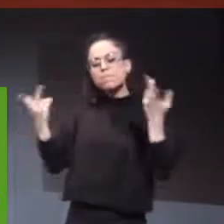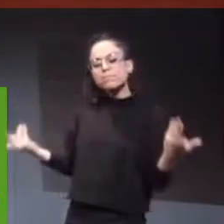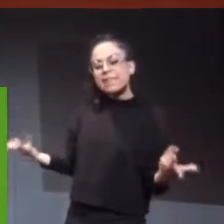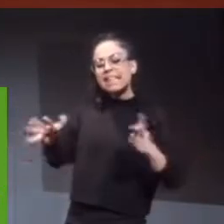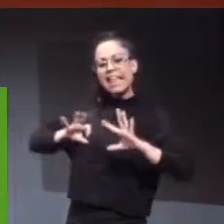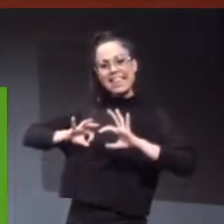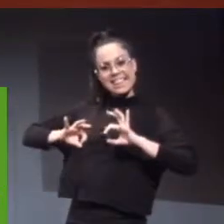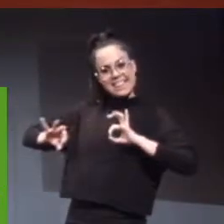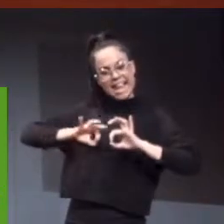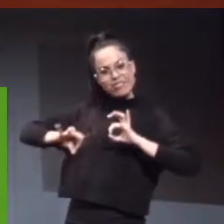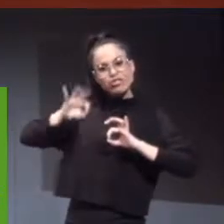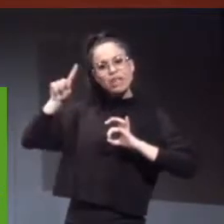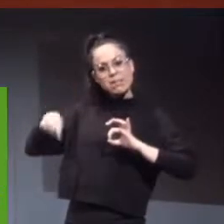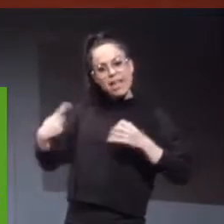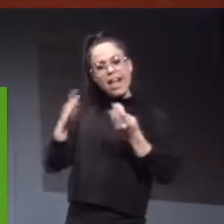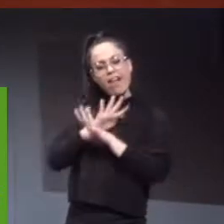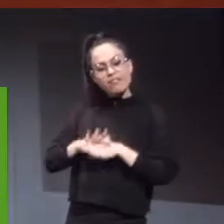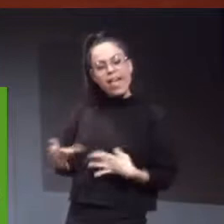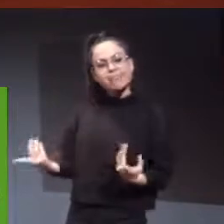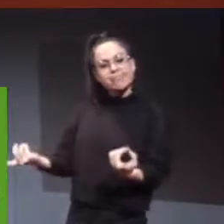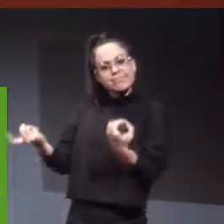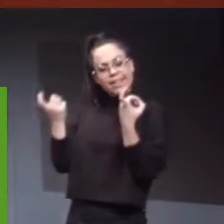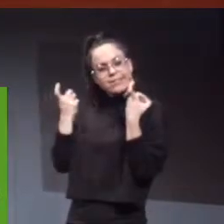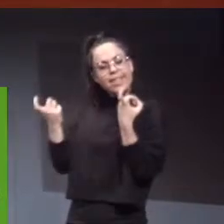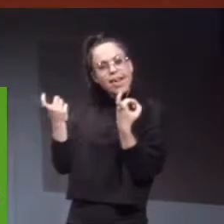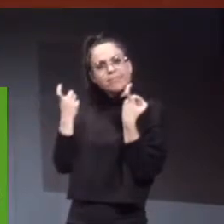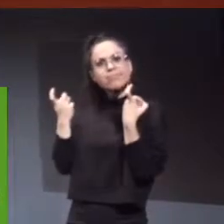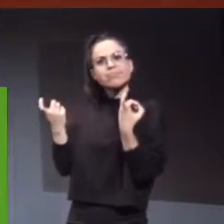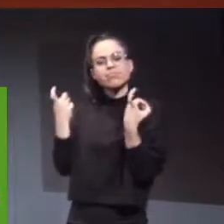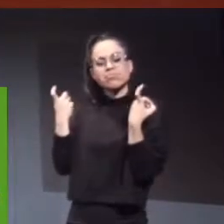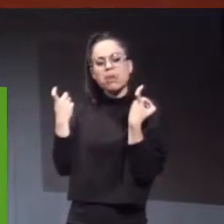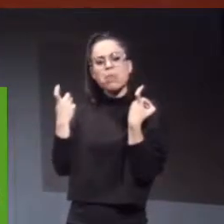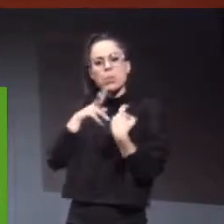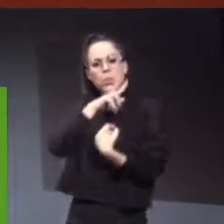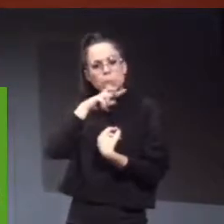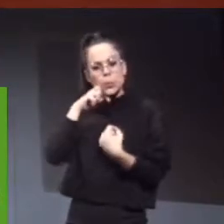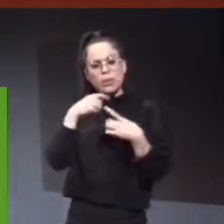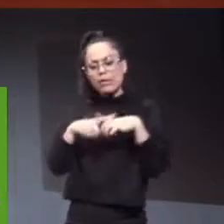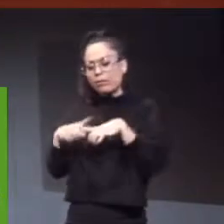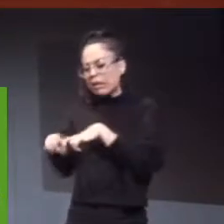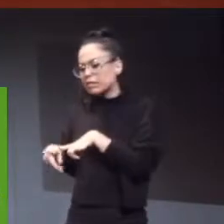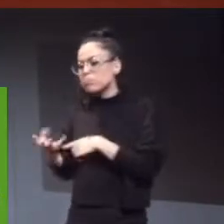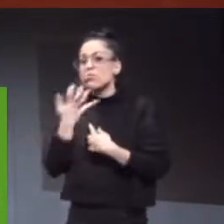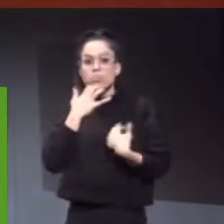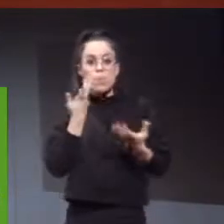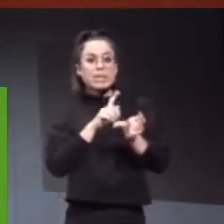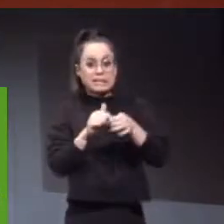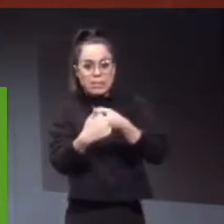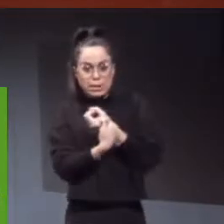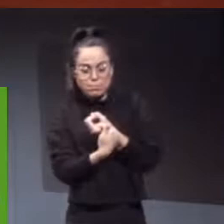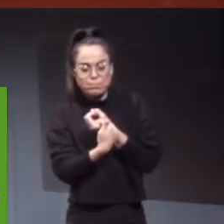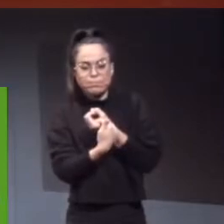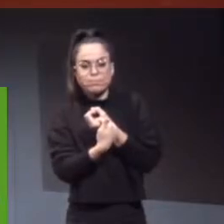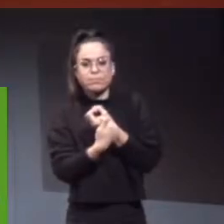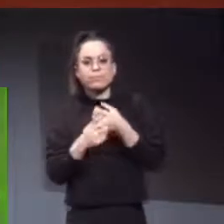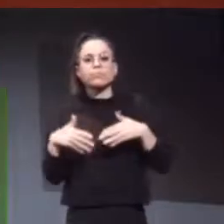el teatro también es cultura y nos enseña también a diferentes valores, entre ellos el cómo participar. Repito, les agradezco a